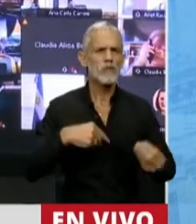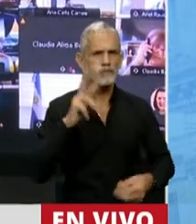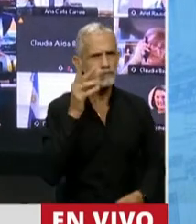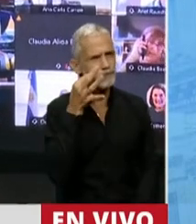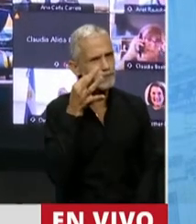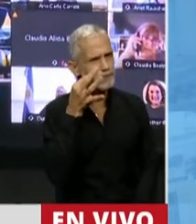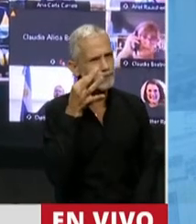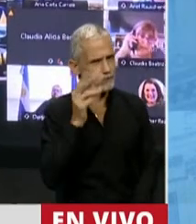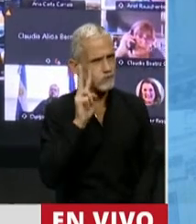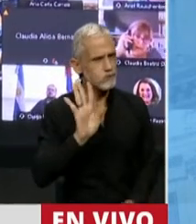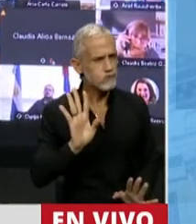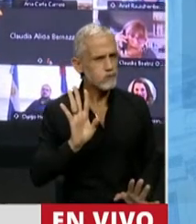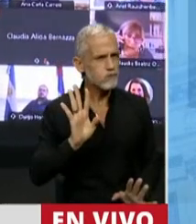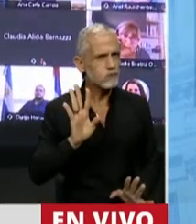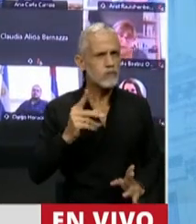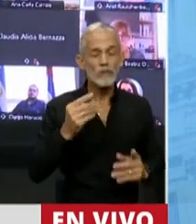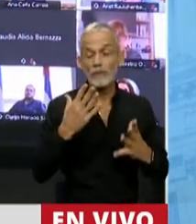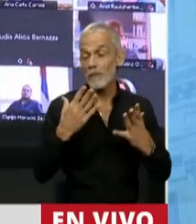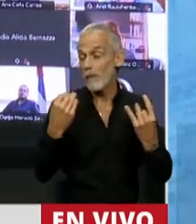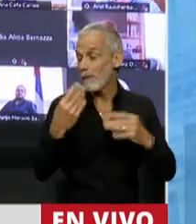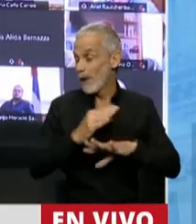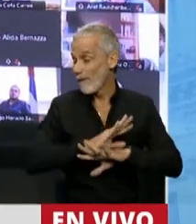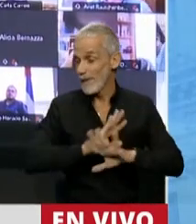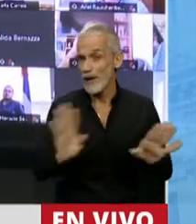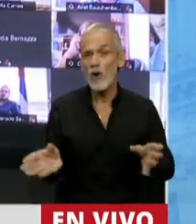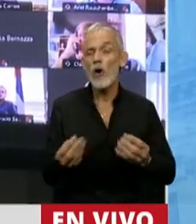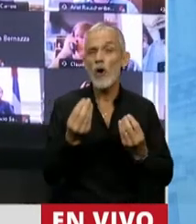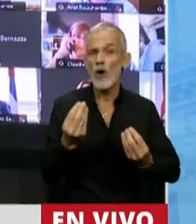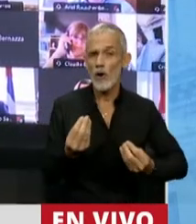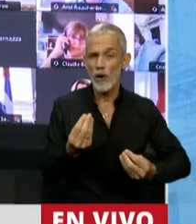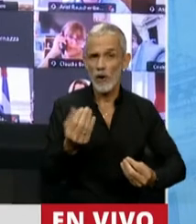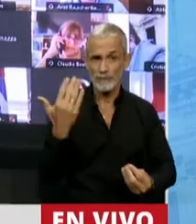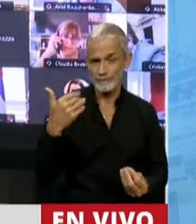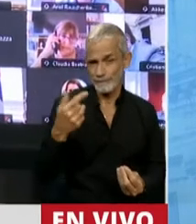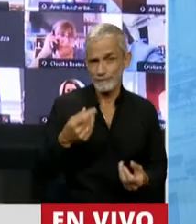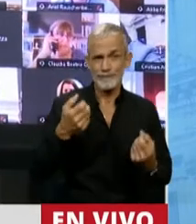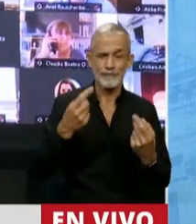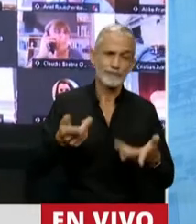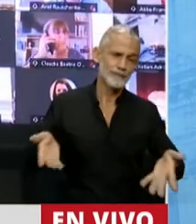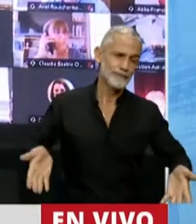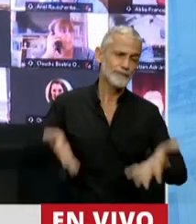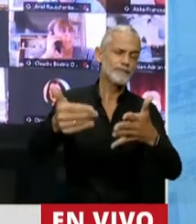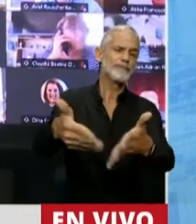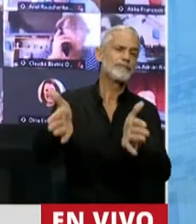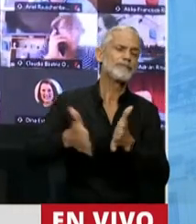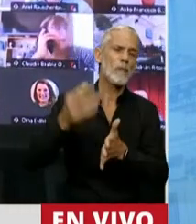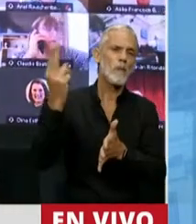todos el papelón que hizo al brindarle las exequias